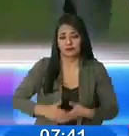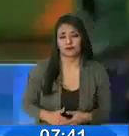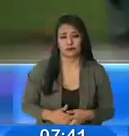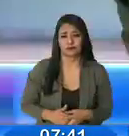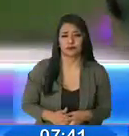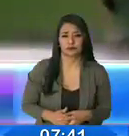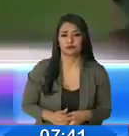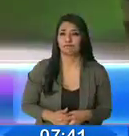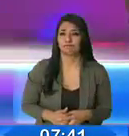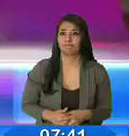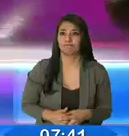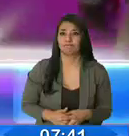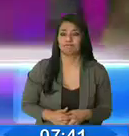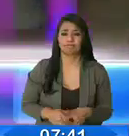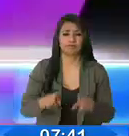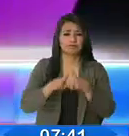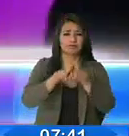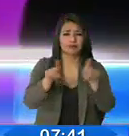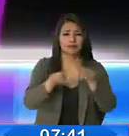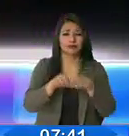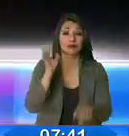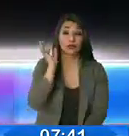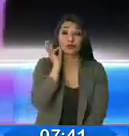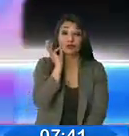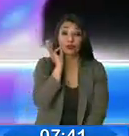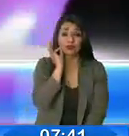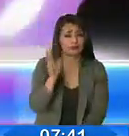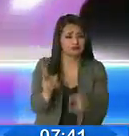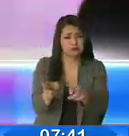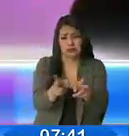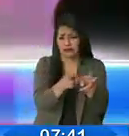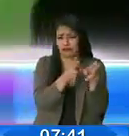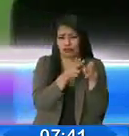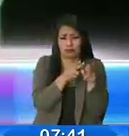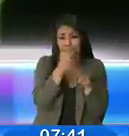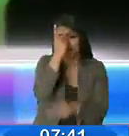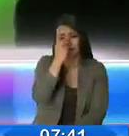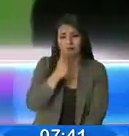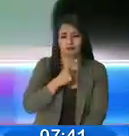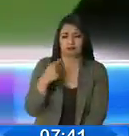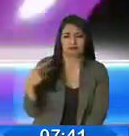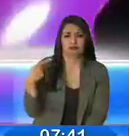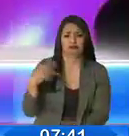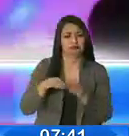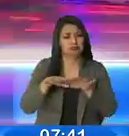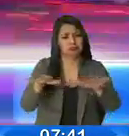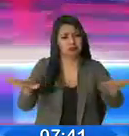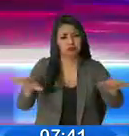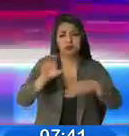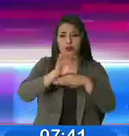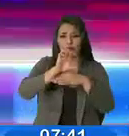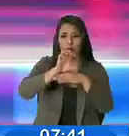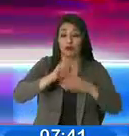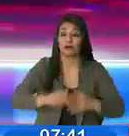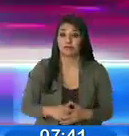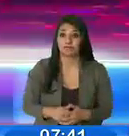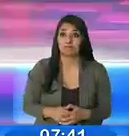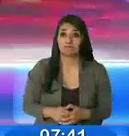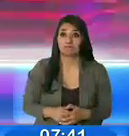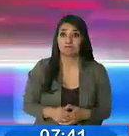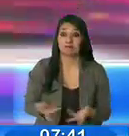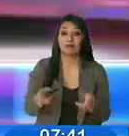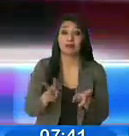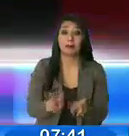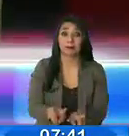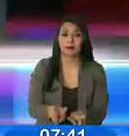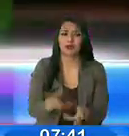Y es que según ella, son decenas de venezolanas las que han decidido entrar en este negocio que se ha proliferado a nivel nacional. Y con ello también se han registrado